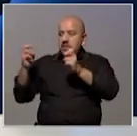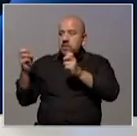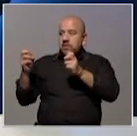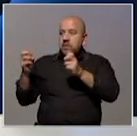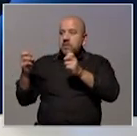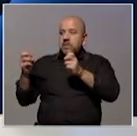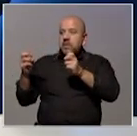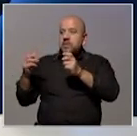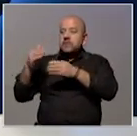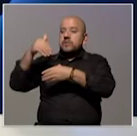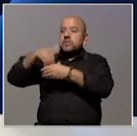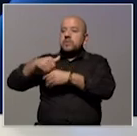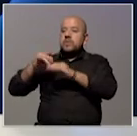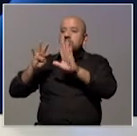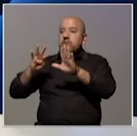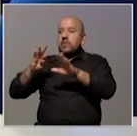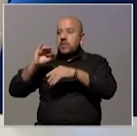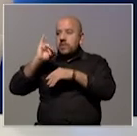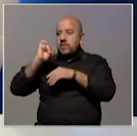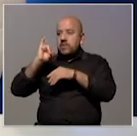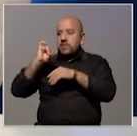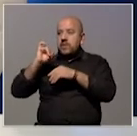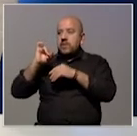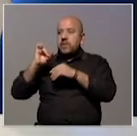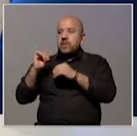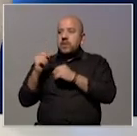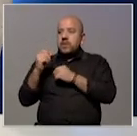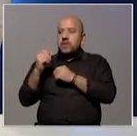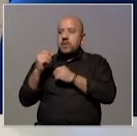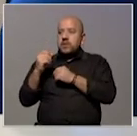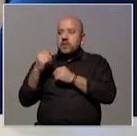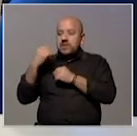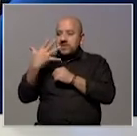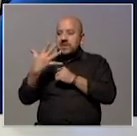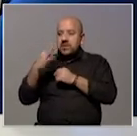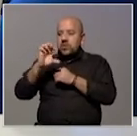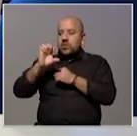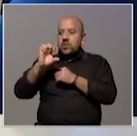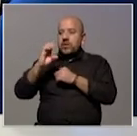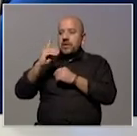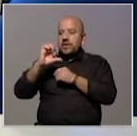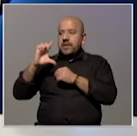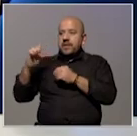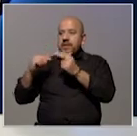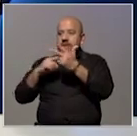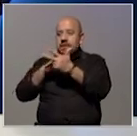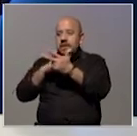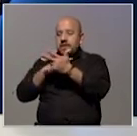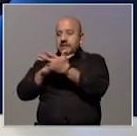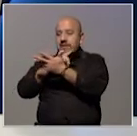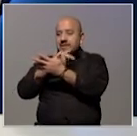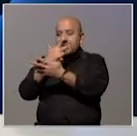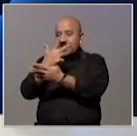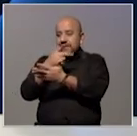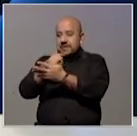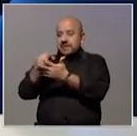que se votó el 9 mayo está integrada por cinco ediles tres son del frente amplio y dos